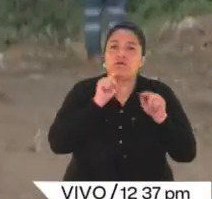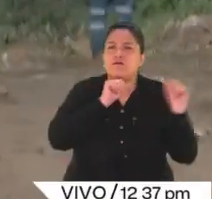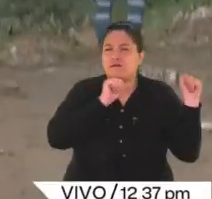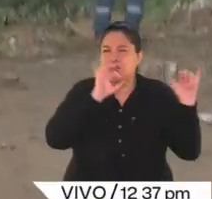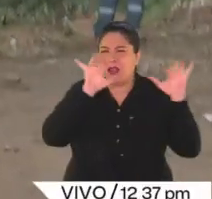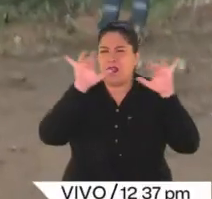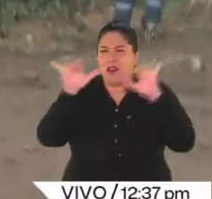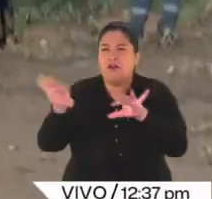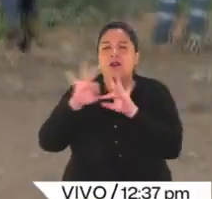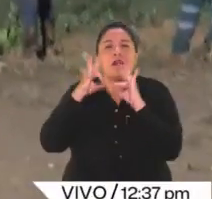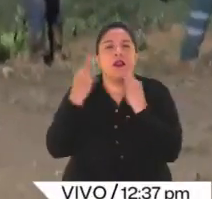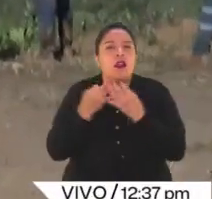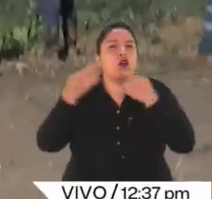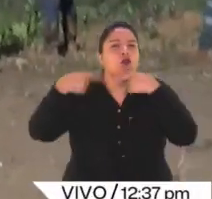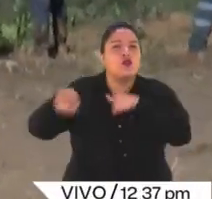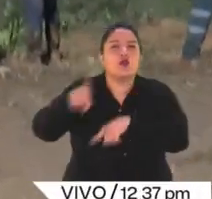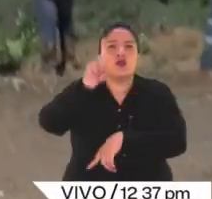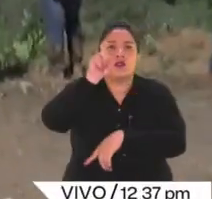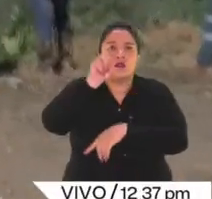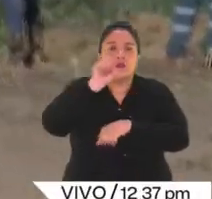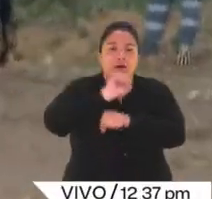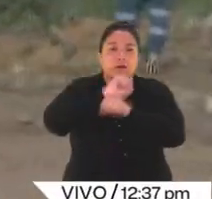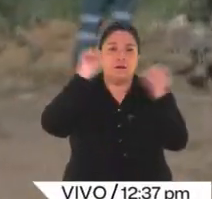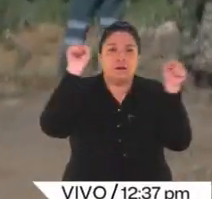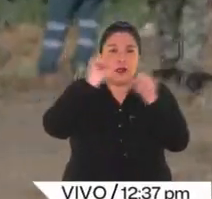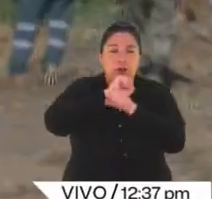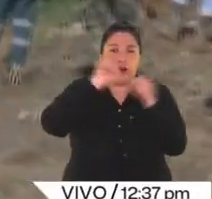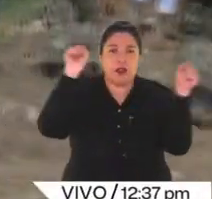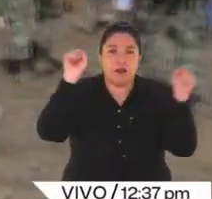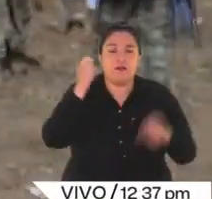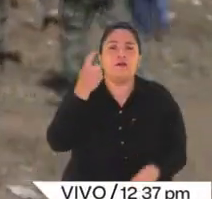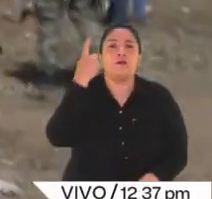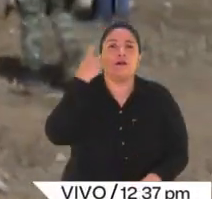zona, llegaron desde las 6 de la mañana porque